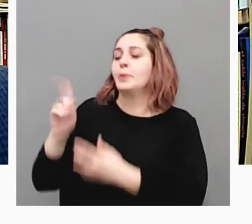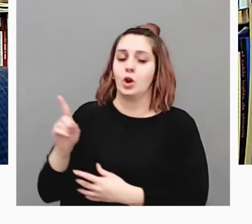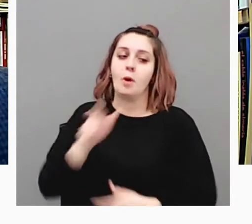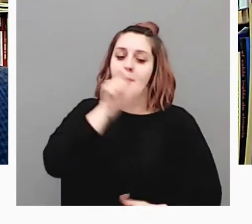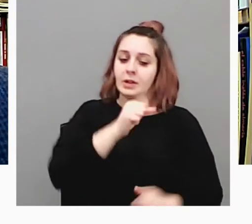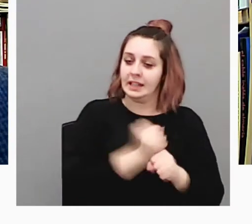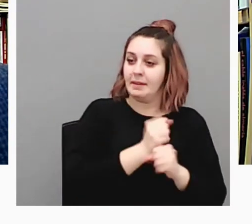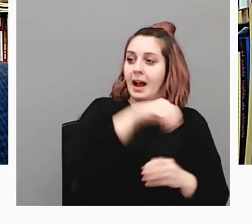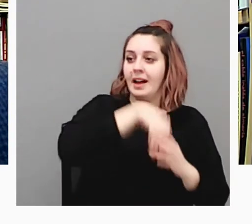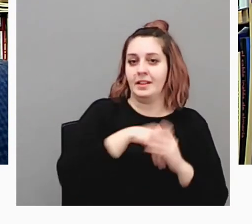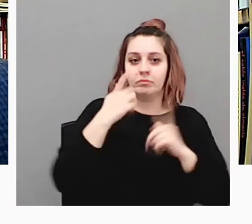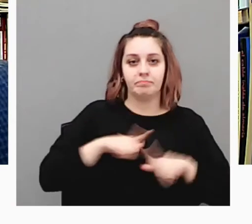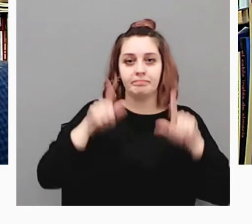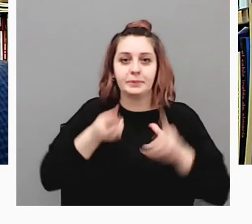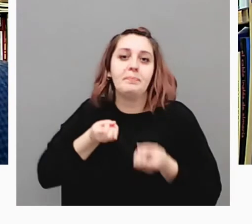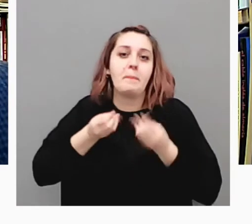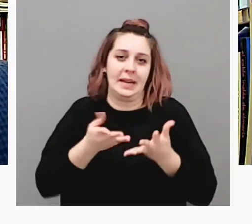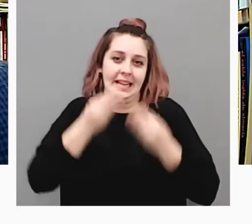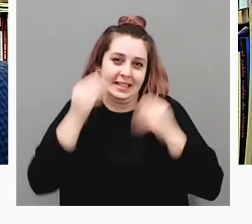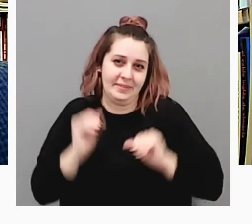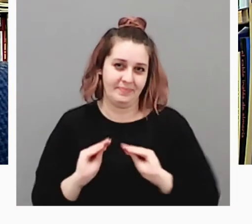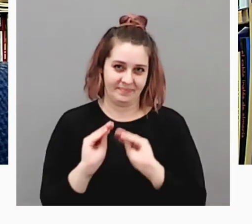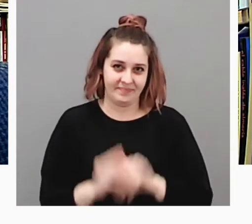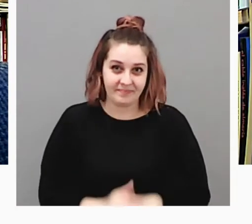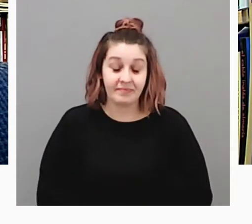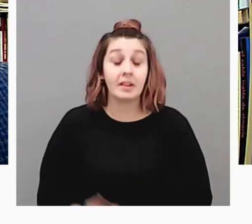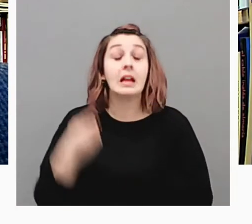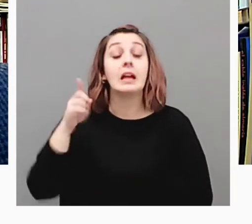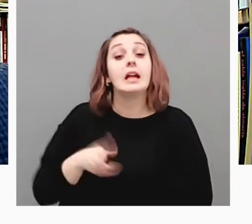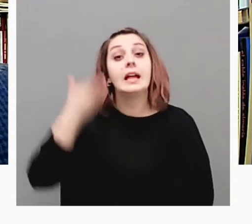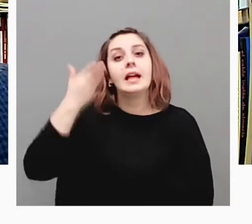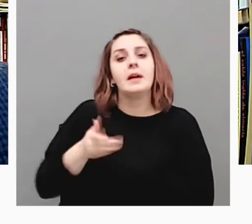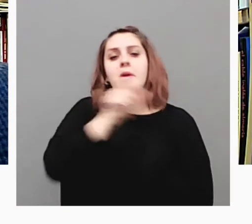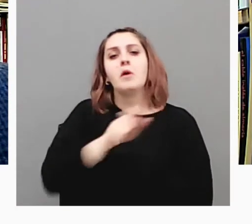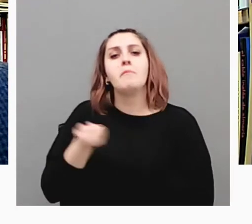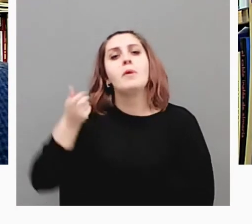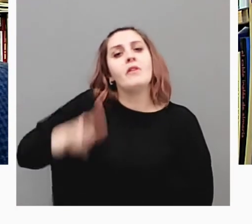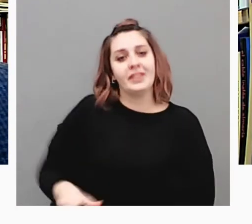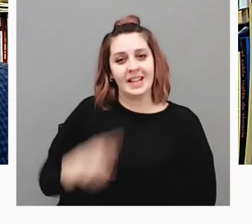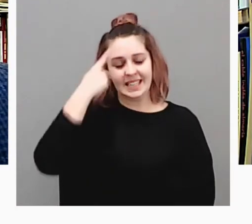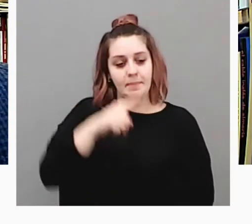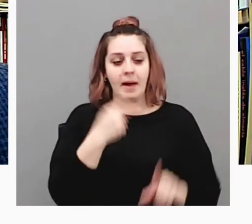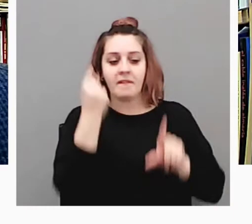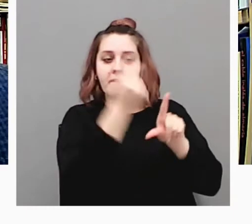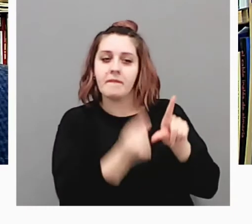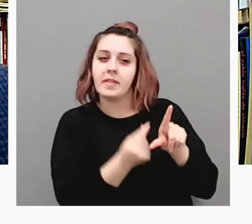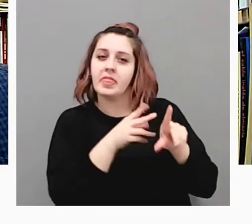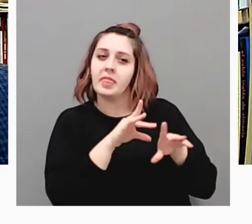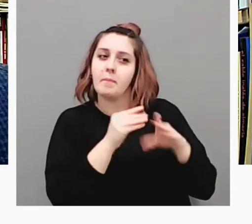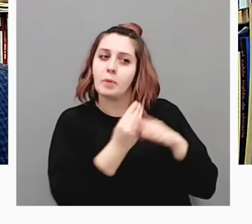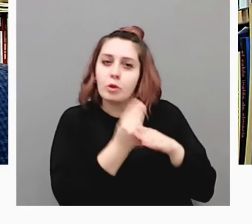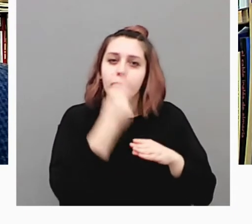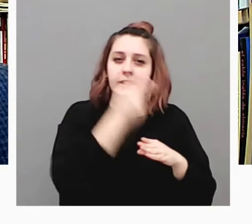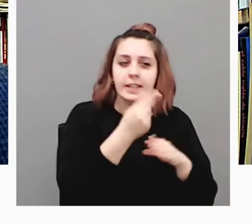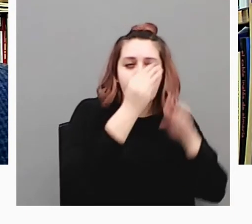en primera persona. Y también es muy importante que se cuente con profesionales que sepan diseñar la visita y el producto para